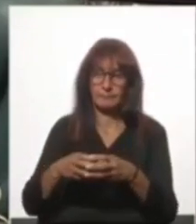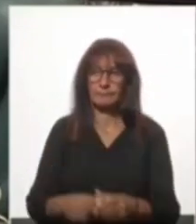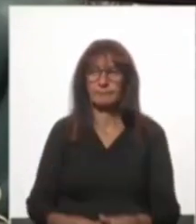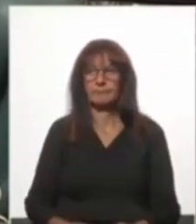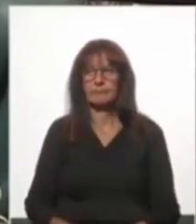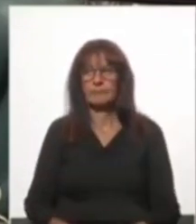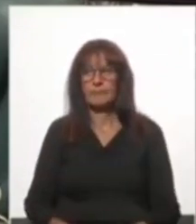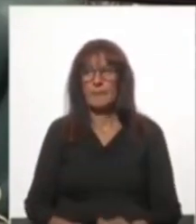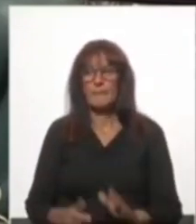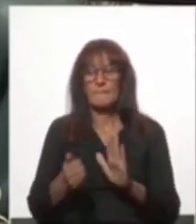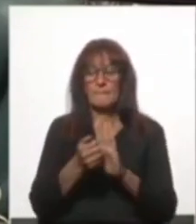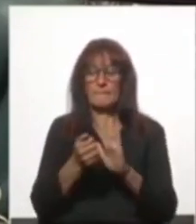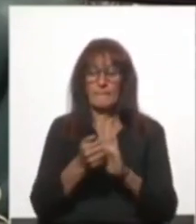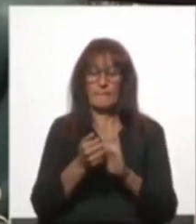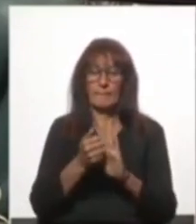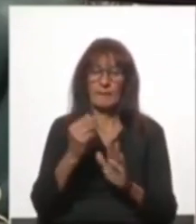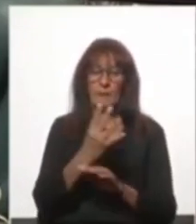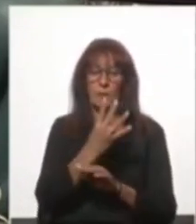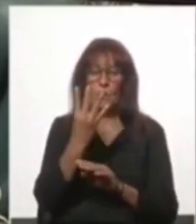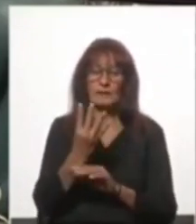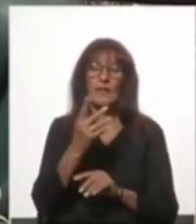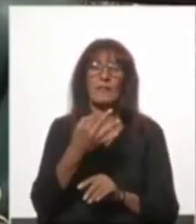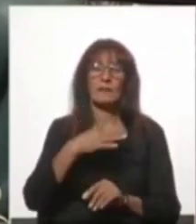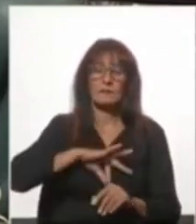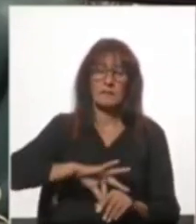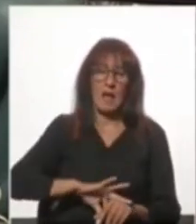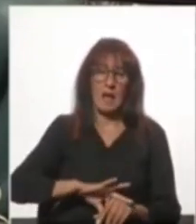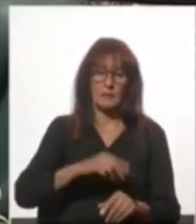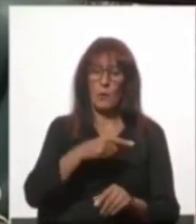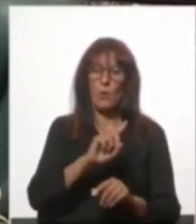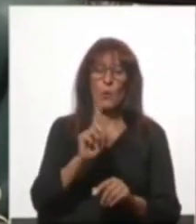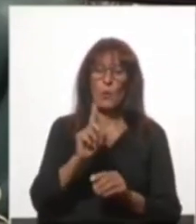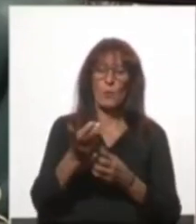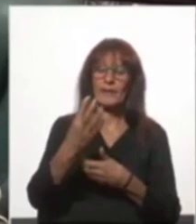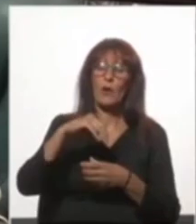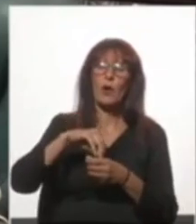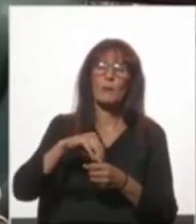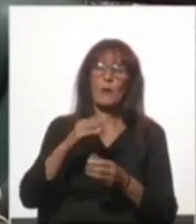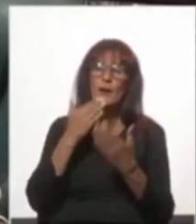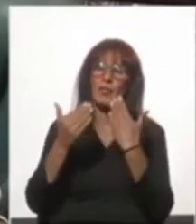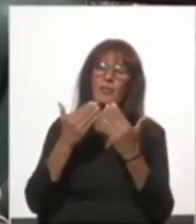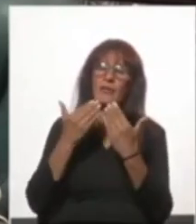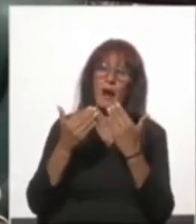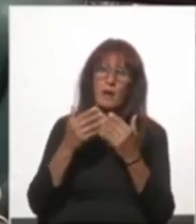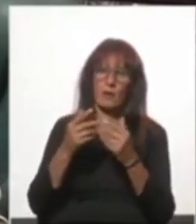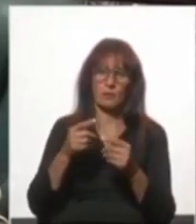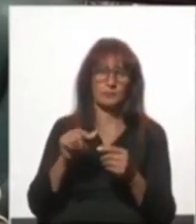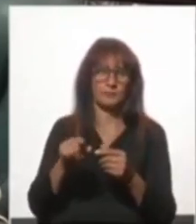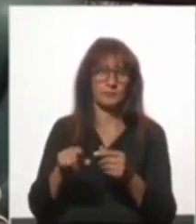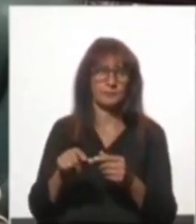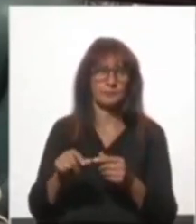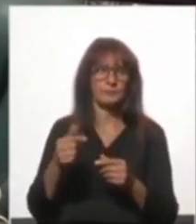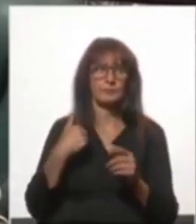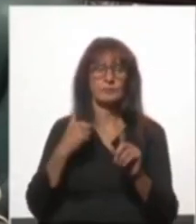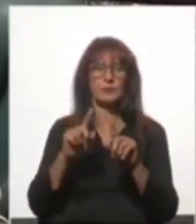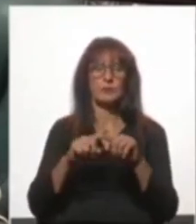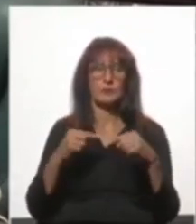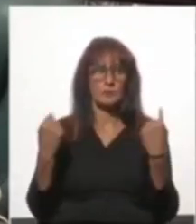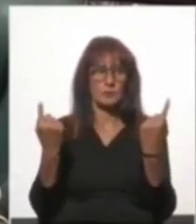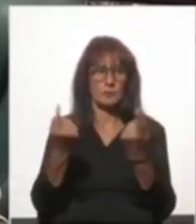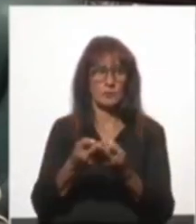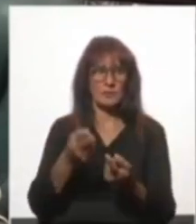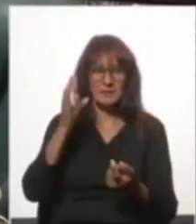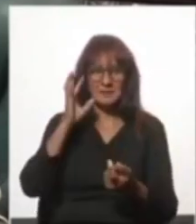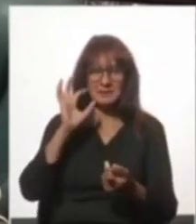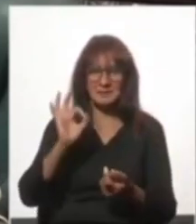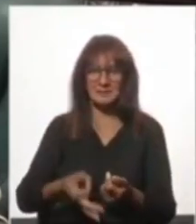El artículo 4 de salarios no incorpora el diálogo que se dio a nivel... Nosotros ya sabíamos, por lo dicho en la